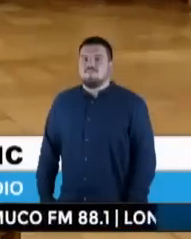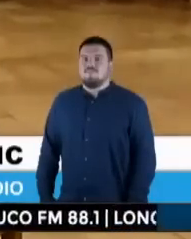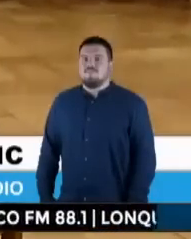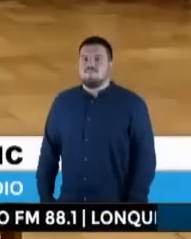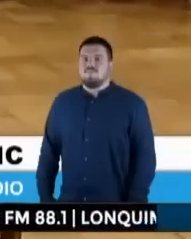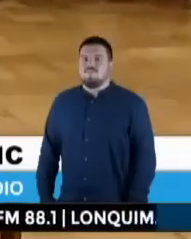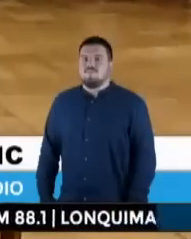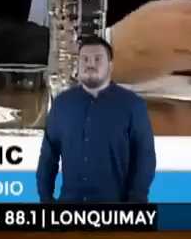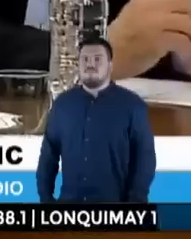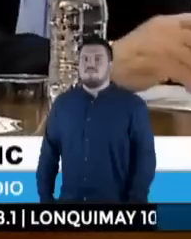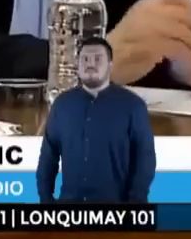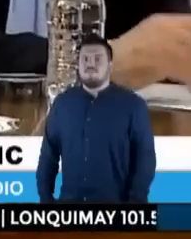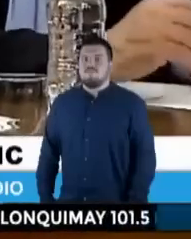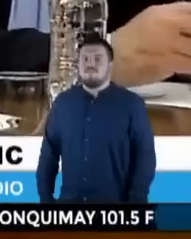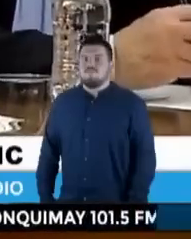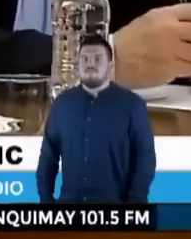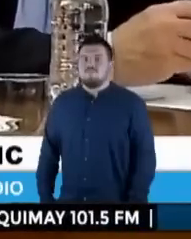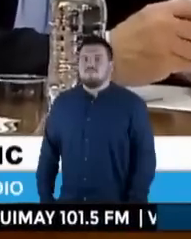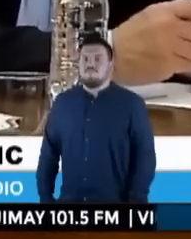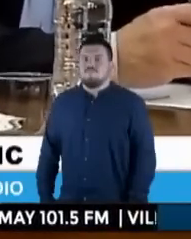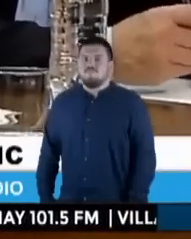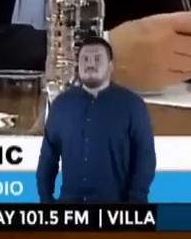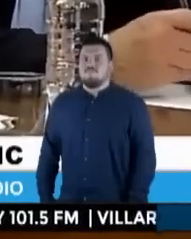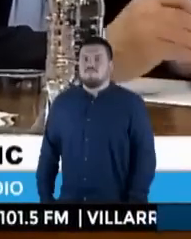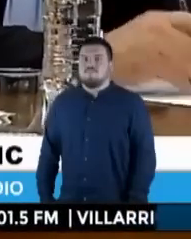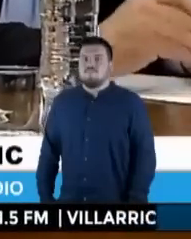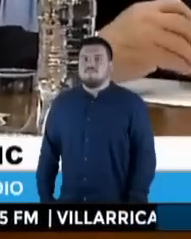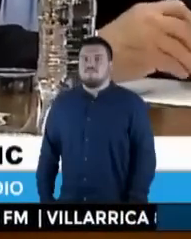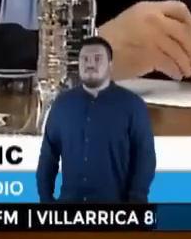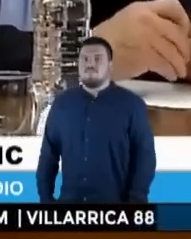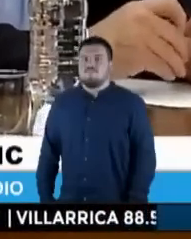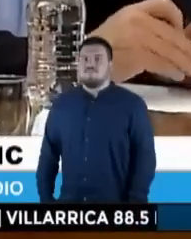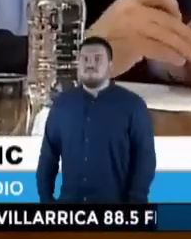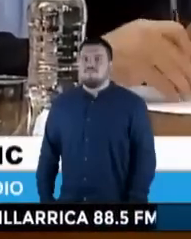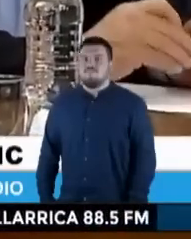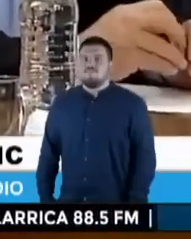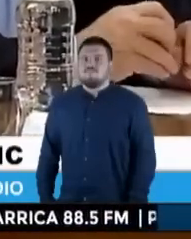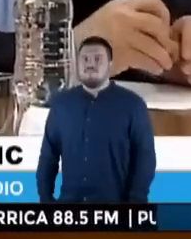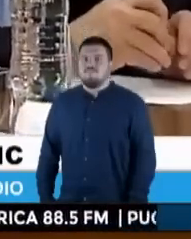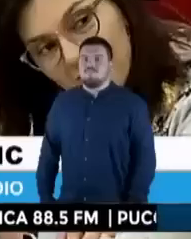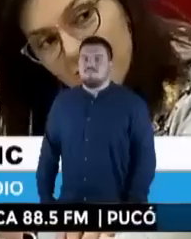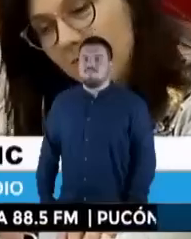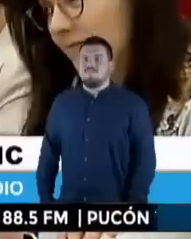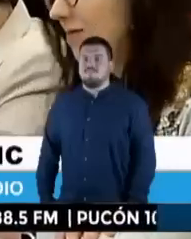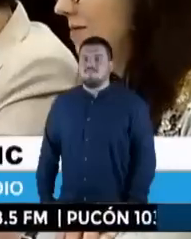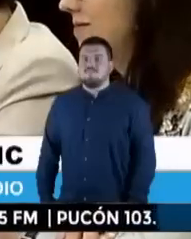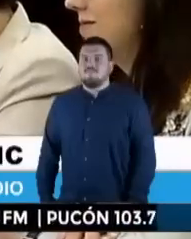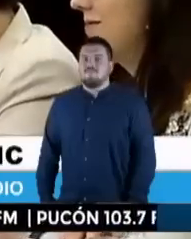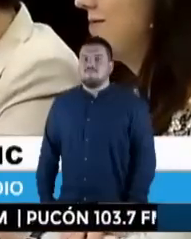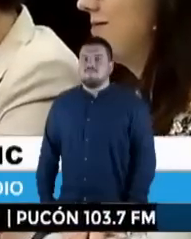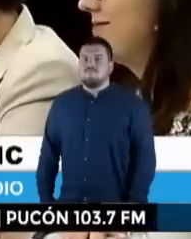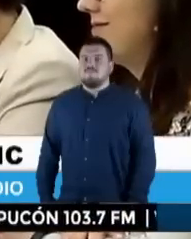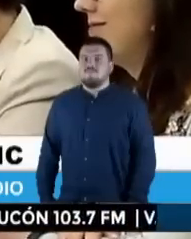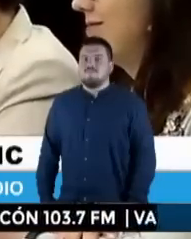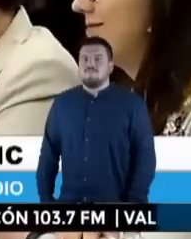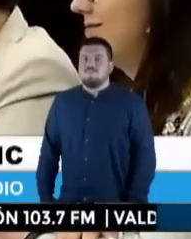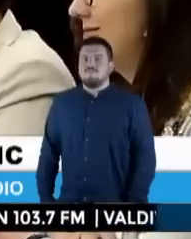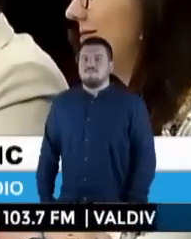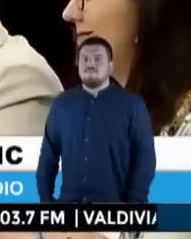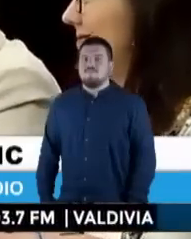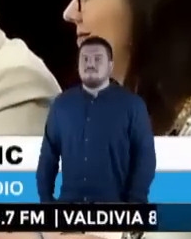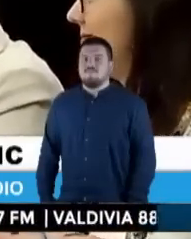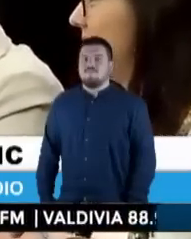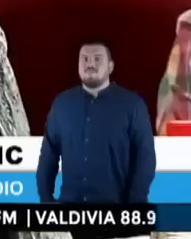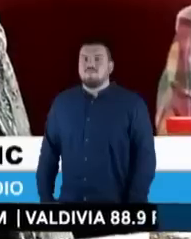dicen, por ejemplo, en el PPD? Que recalcan que están esperando la postura de otros líderes oficialistas antes de seguir opinando respecto a